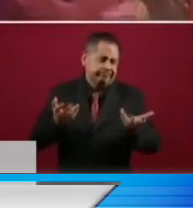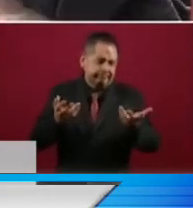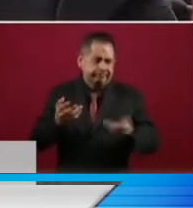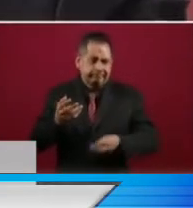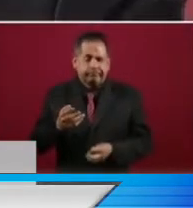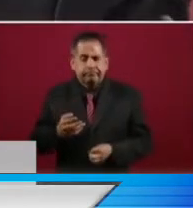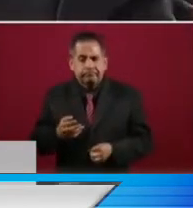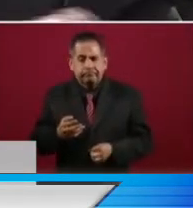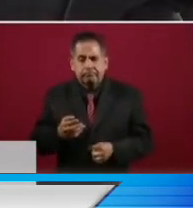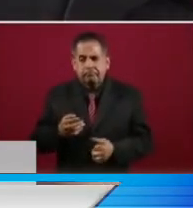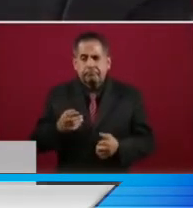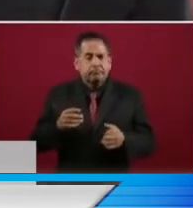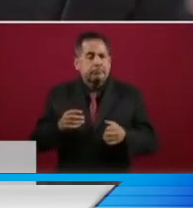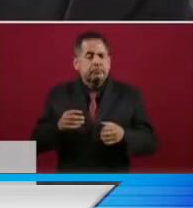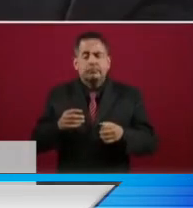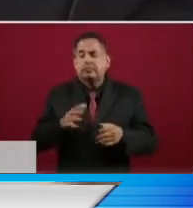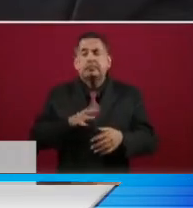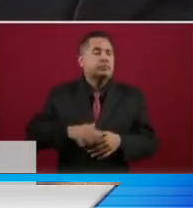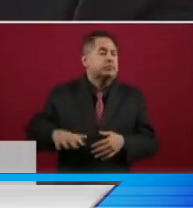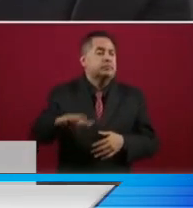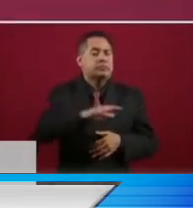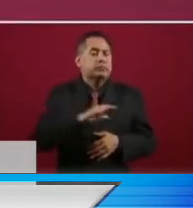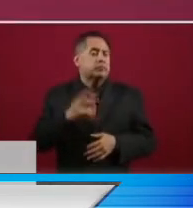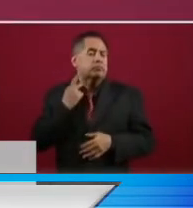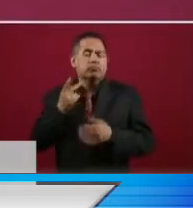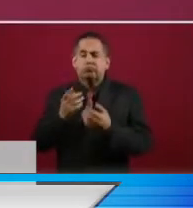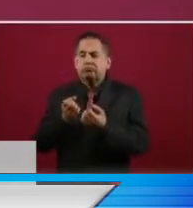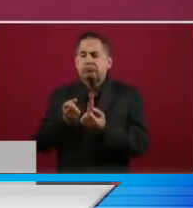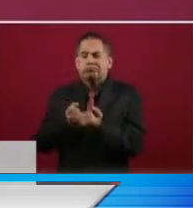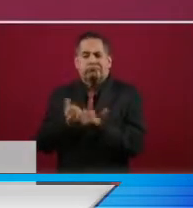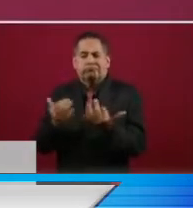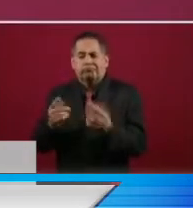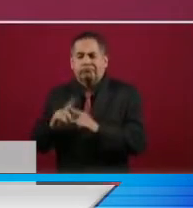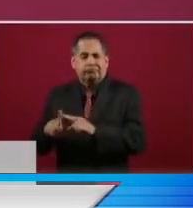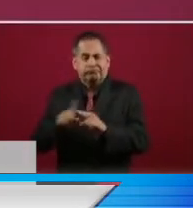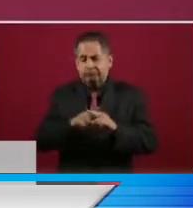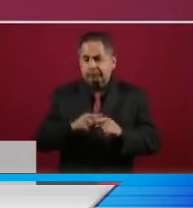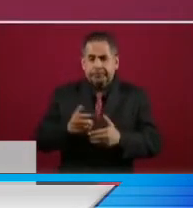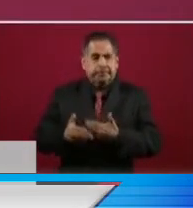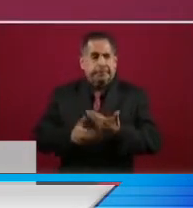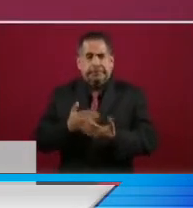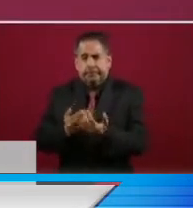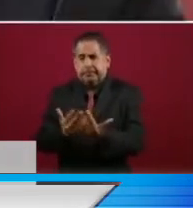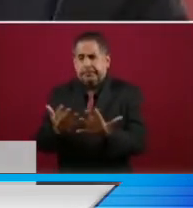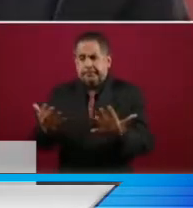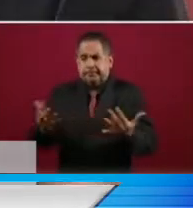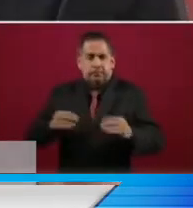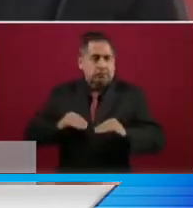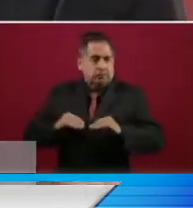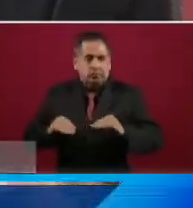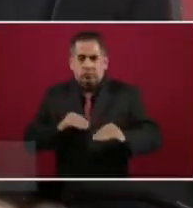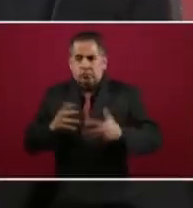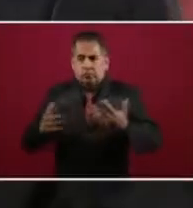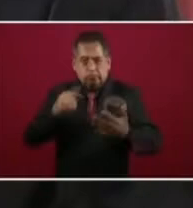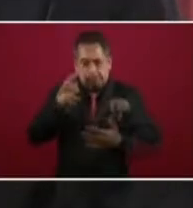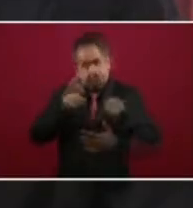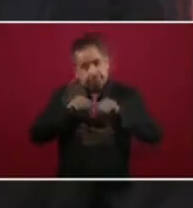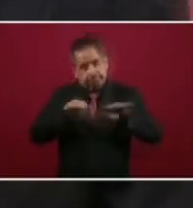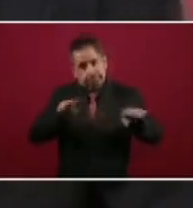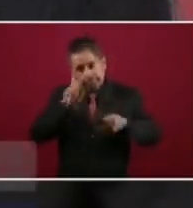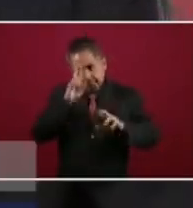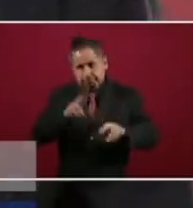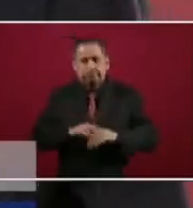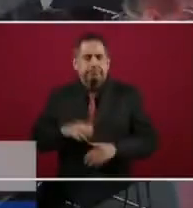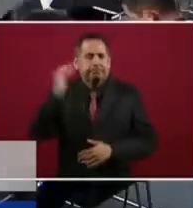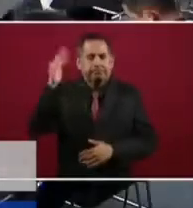vea involucrado en estos delitos electorales. Ratifica el presidente que no hay más un partido de Estado como existió en el pasado. Ya